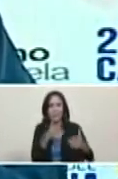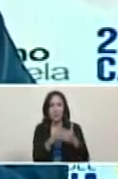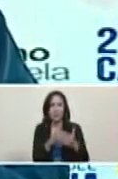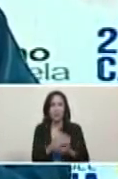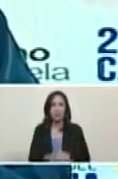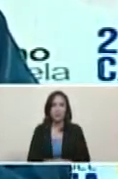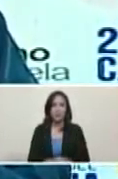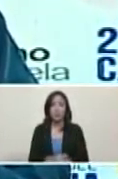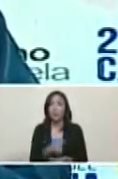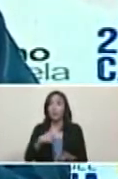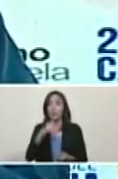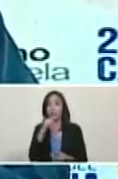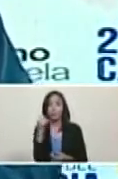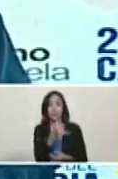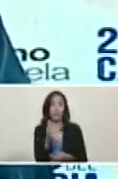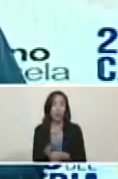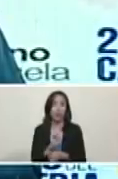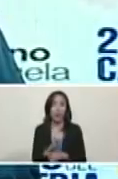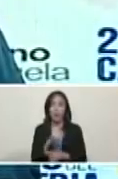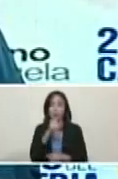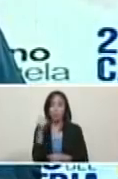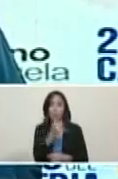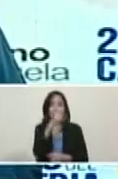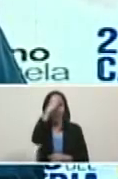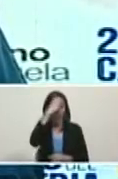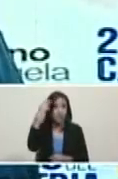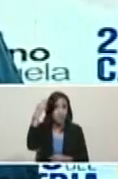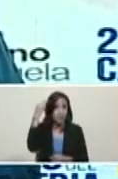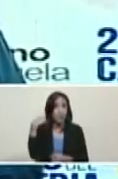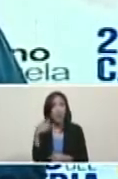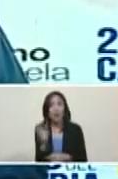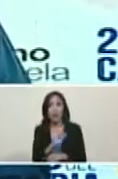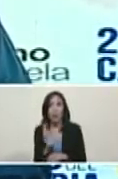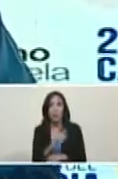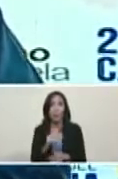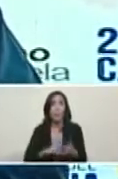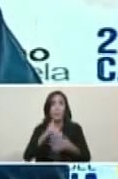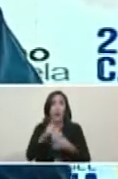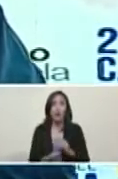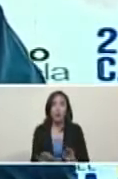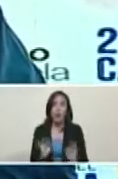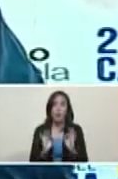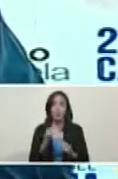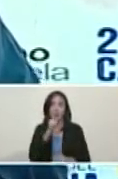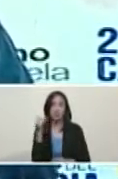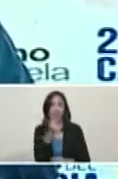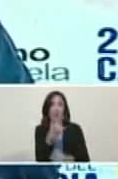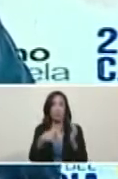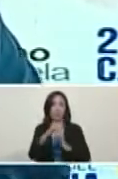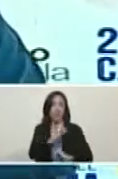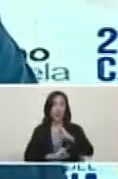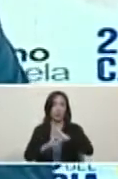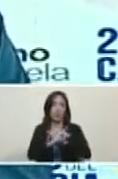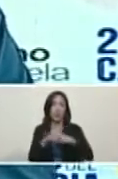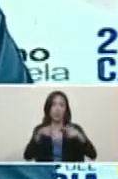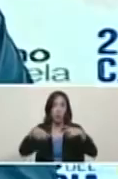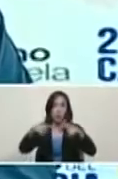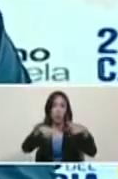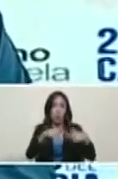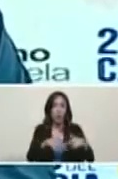He dado instrucciones a la Cancillería para que se haga un plan de denuncia internacional en todos los